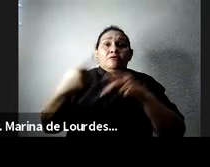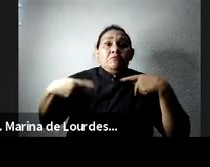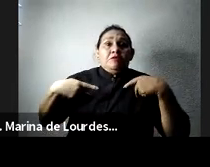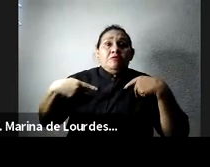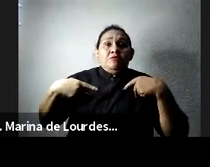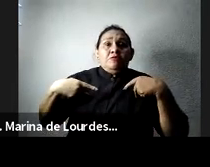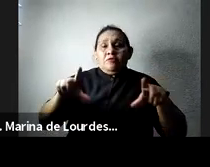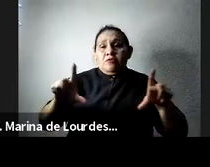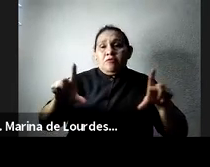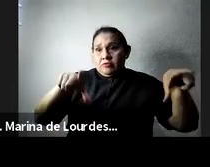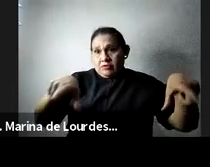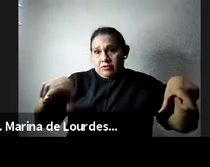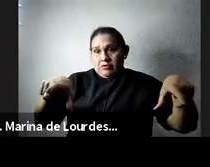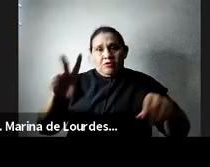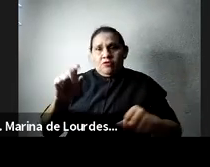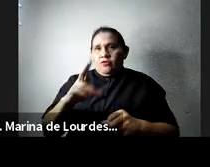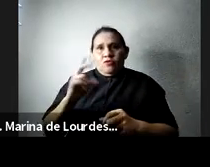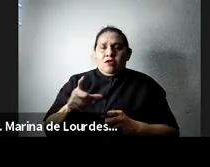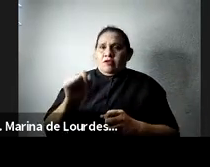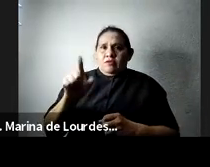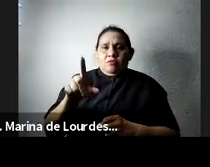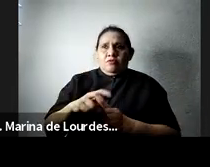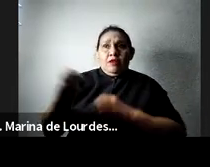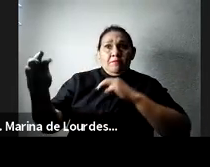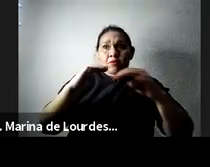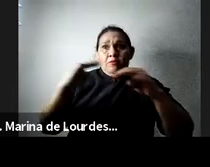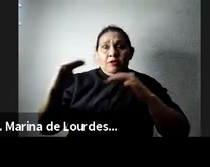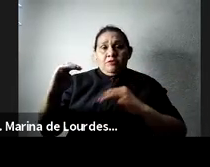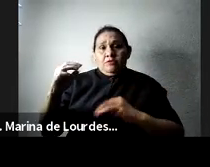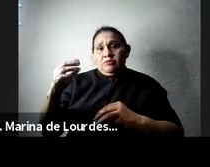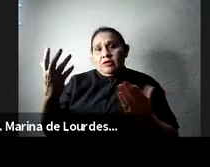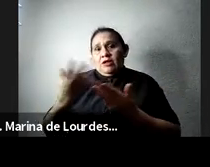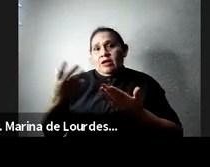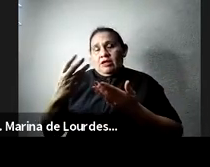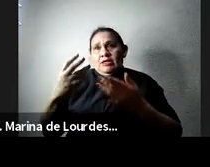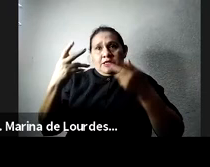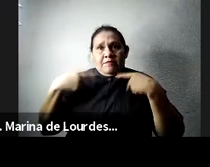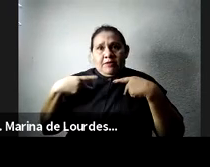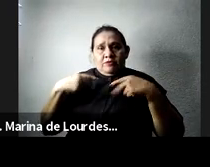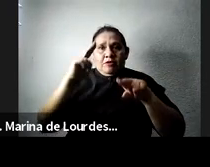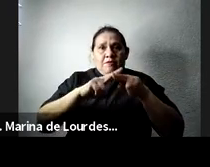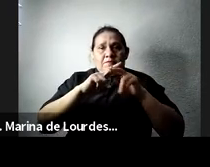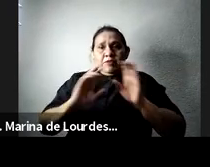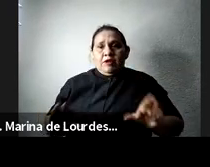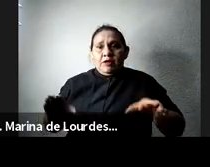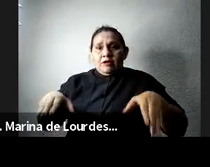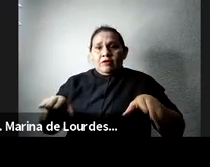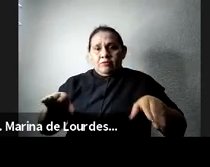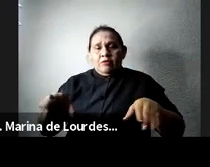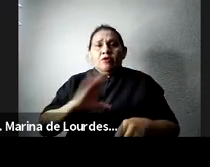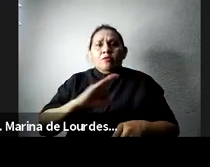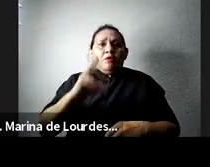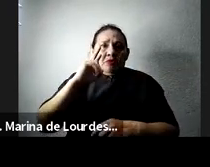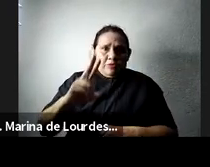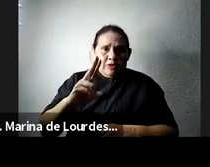no coincide con el movimiento que hace esta persona en silla de ruedas. Entonces, lo podemos ver